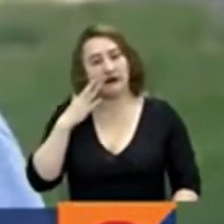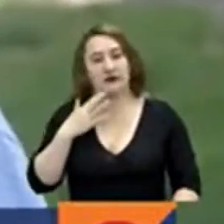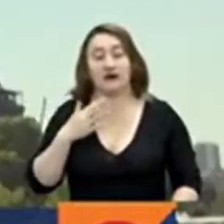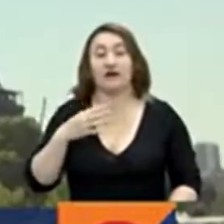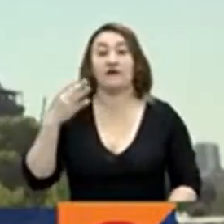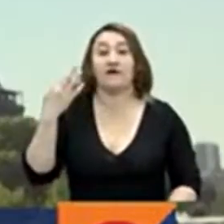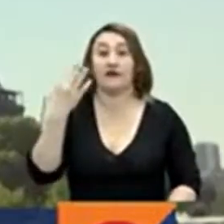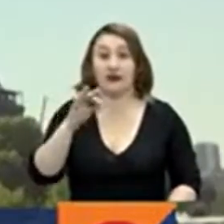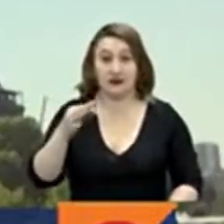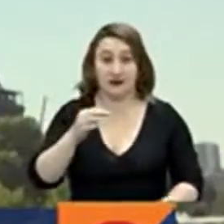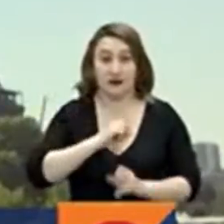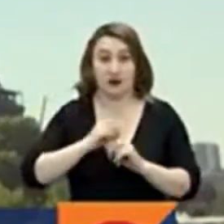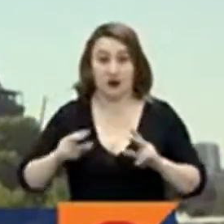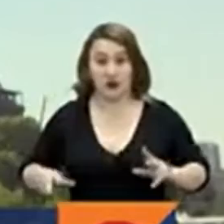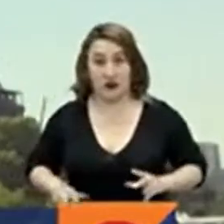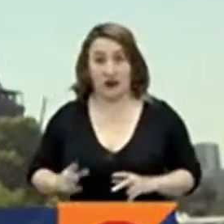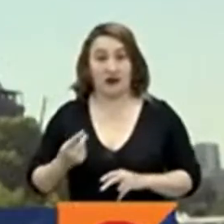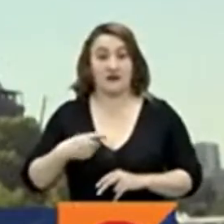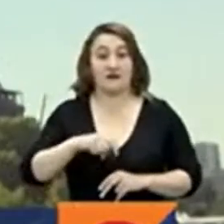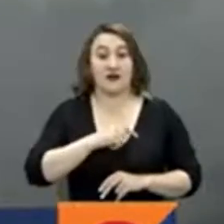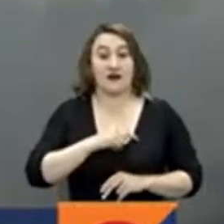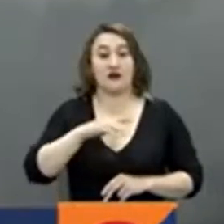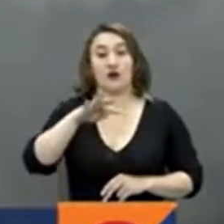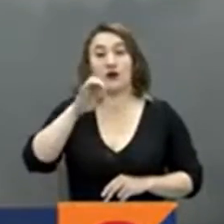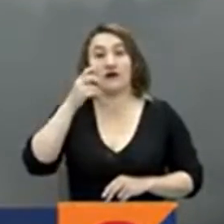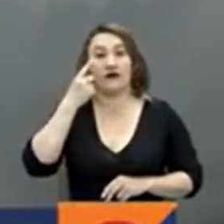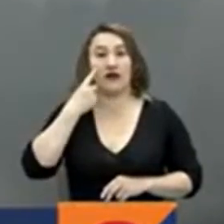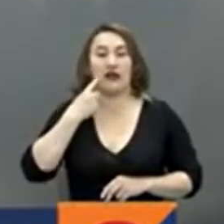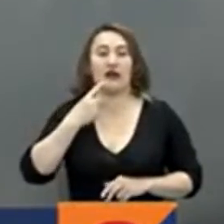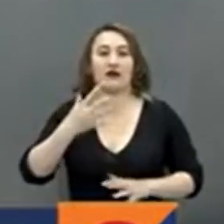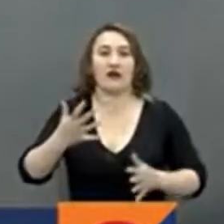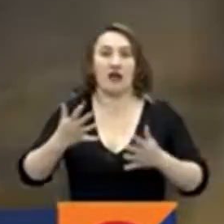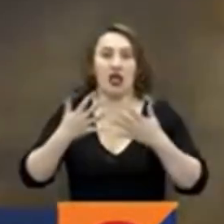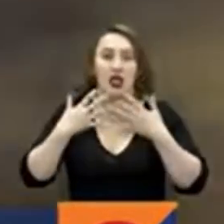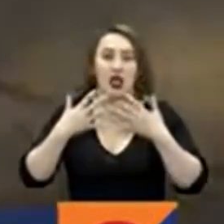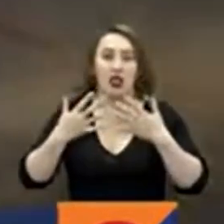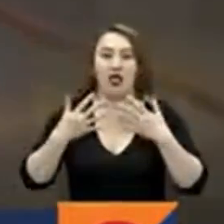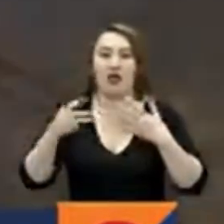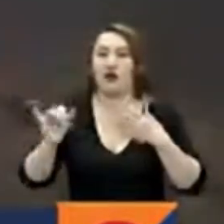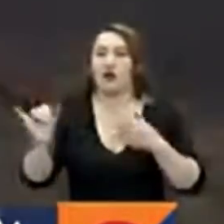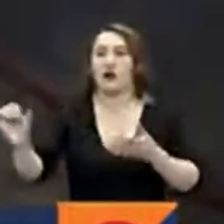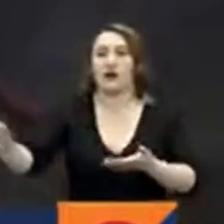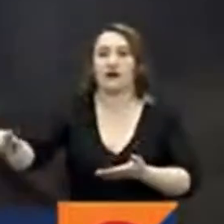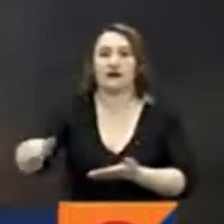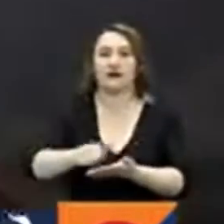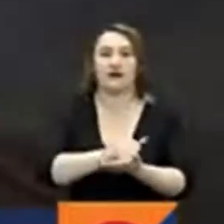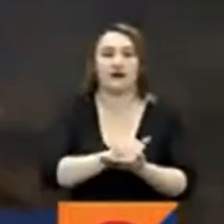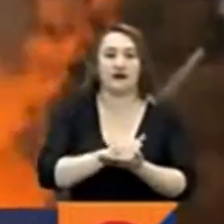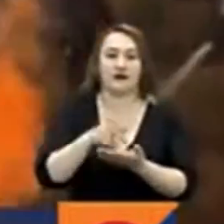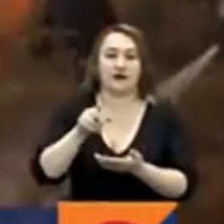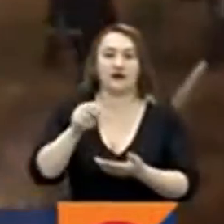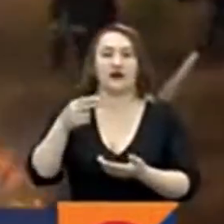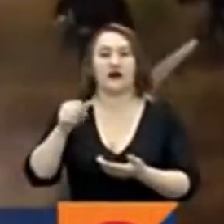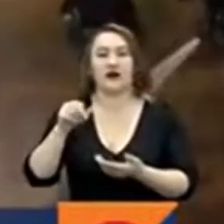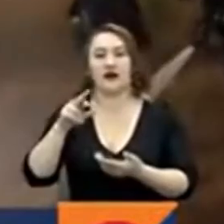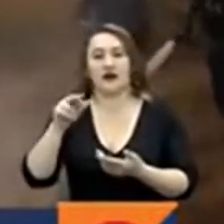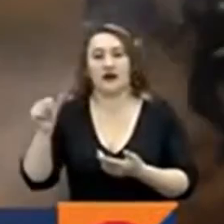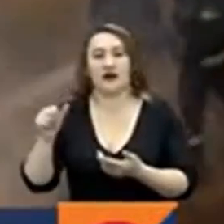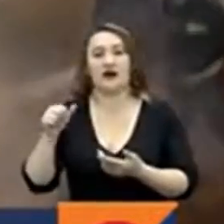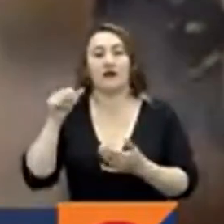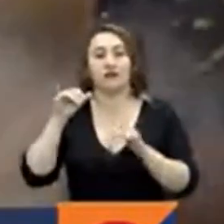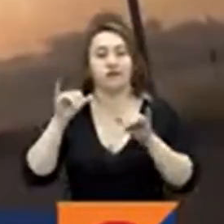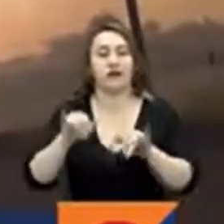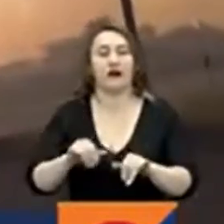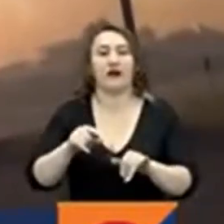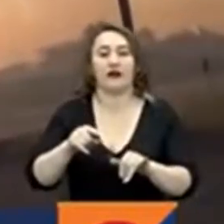Portugal, España llevan 9 días siendo una suerte de piso paralelo del Sahara, desde donde viene el soplido caliente que se asentó allí, y